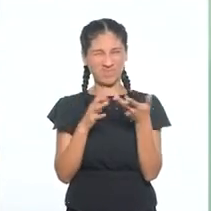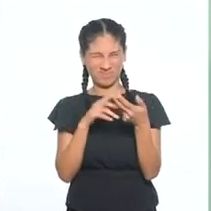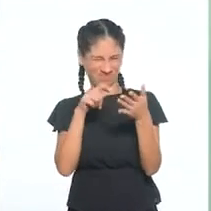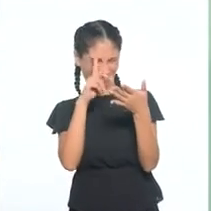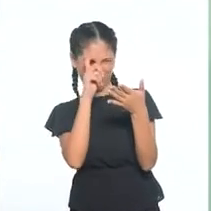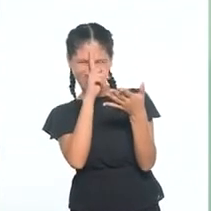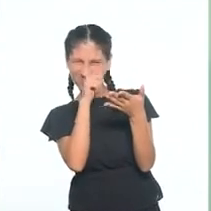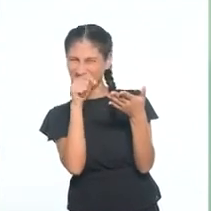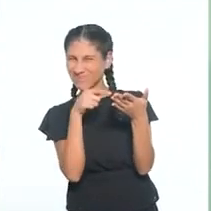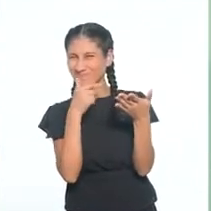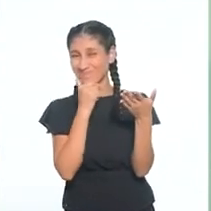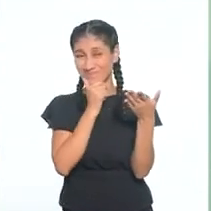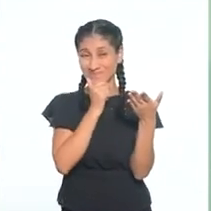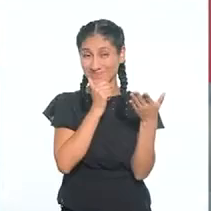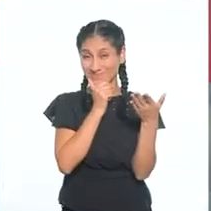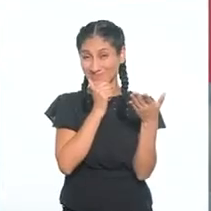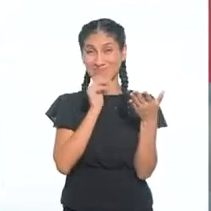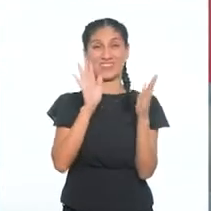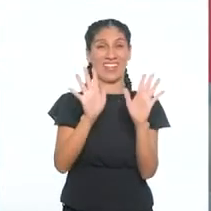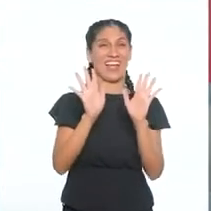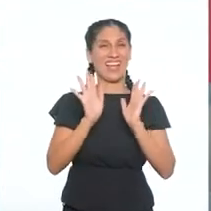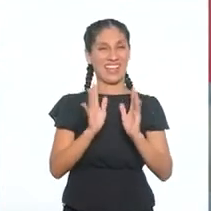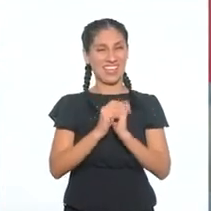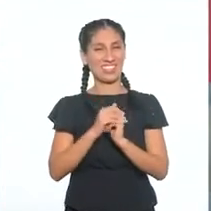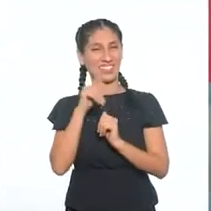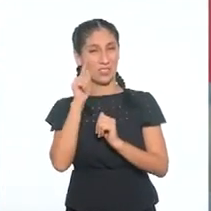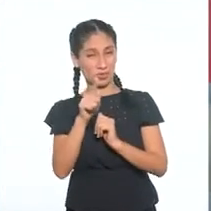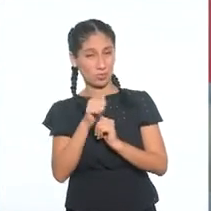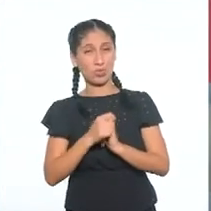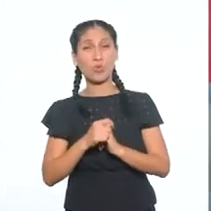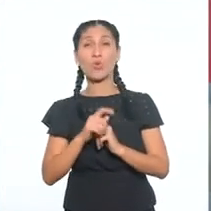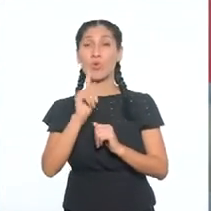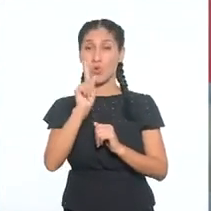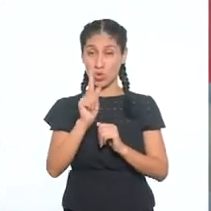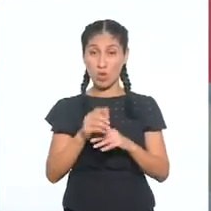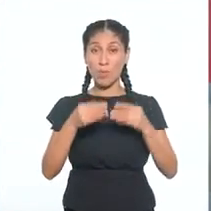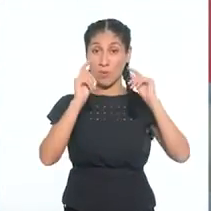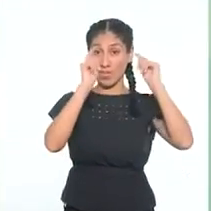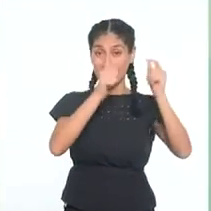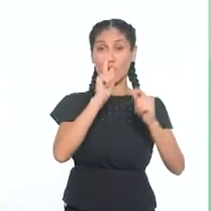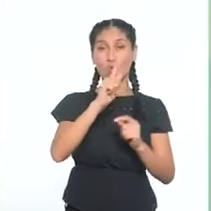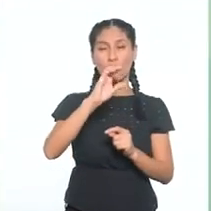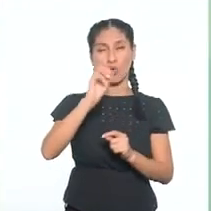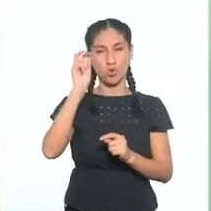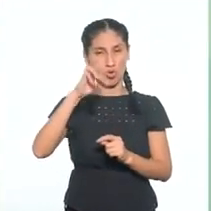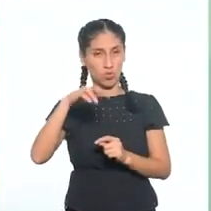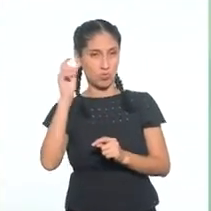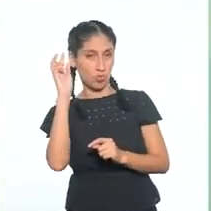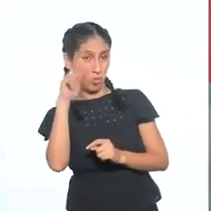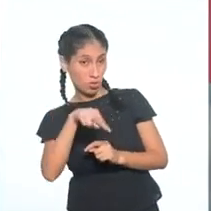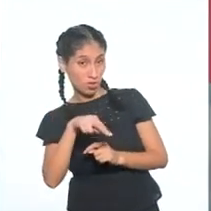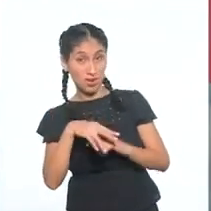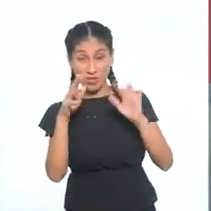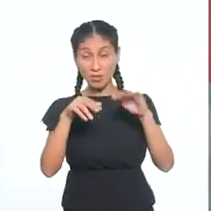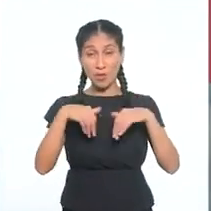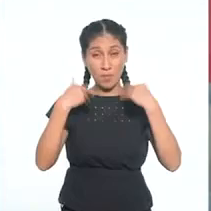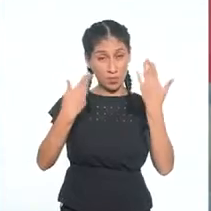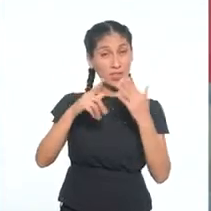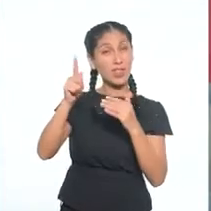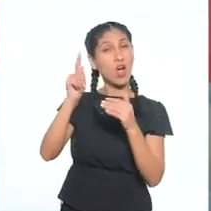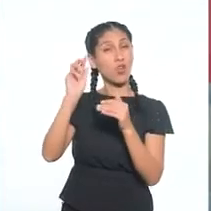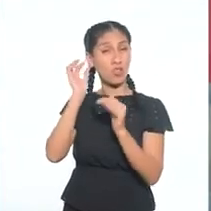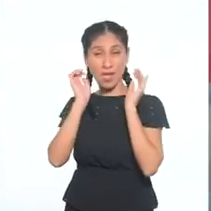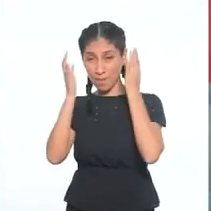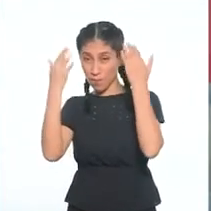este está difícil la buena noticia es que tienes un comodín así puedes hacer una